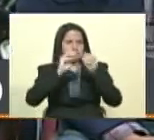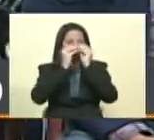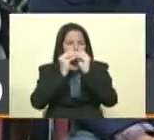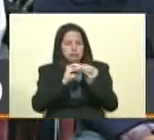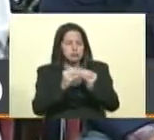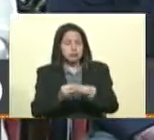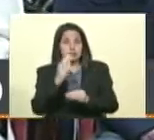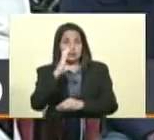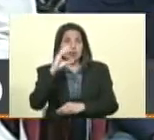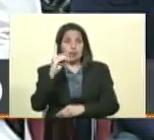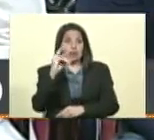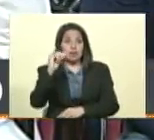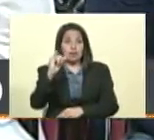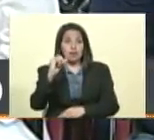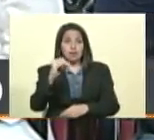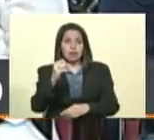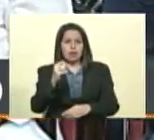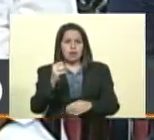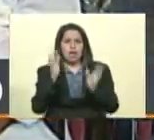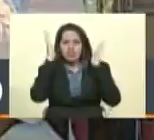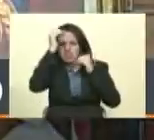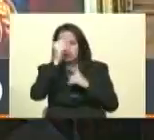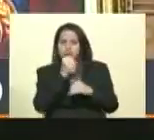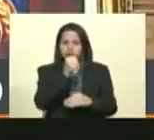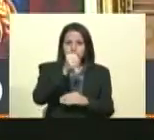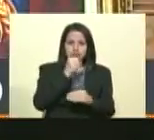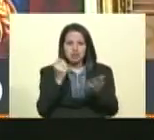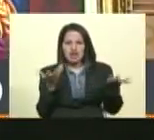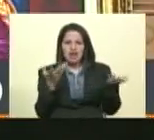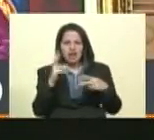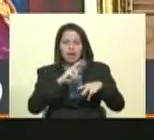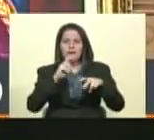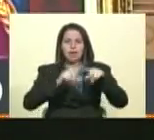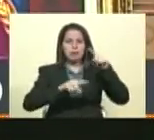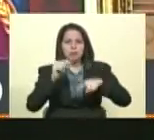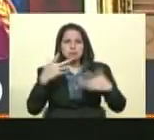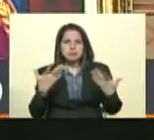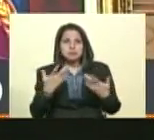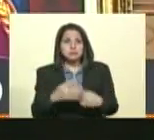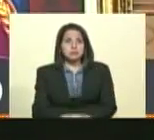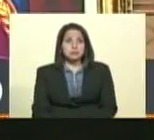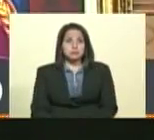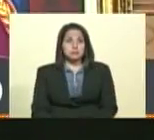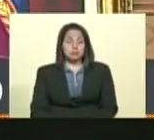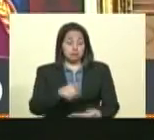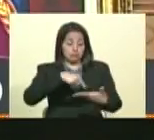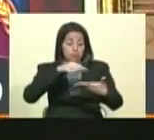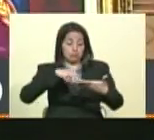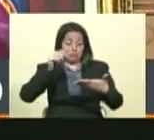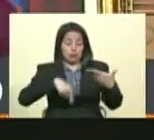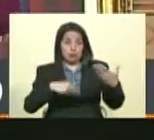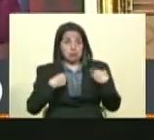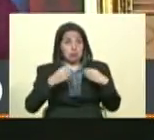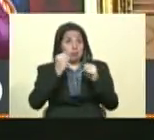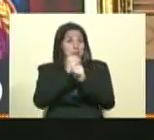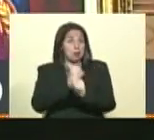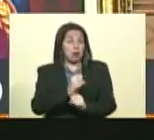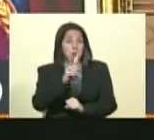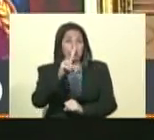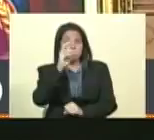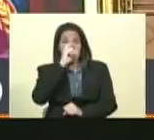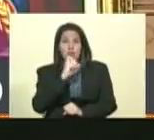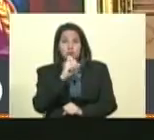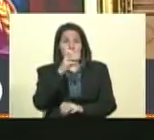de los CDI, de los consultorios, y con este contrato colectivo, yo aspiro que en cuestión de 2 años